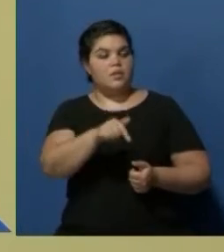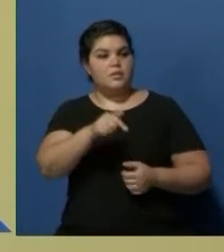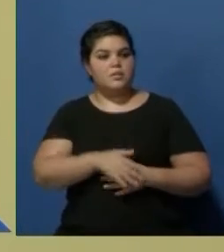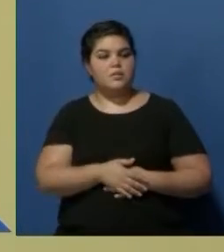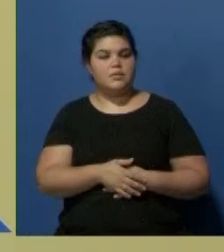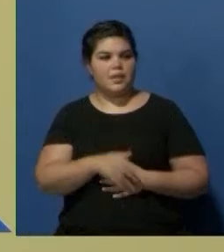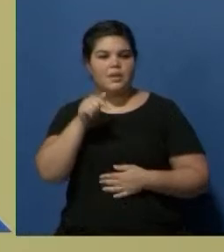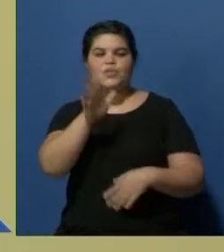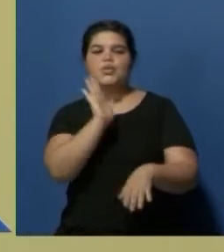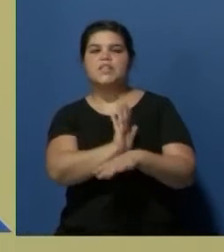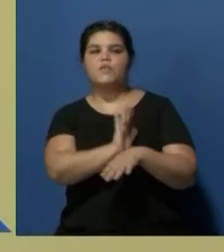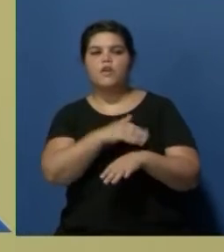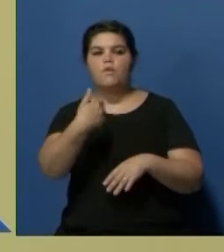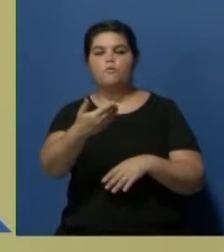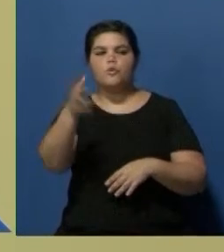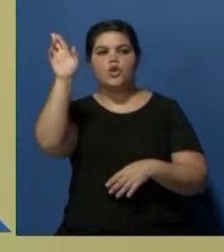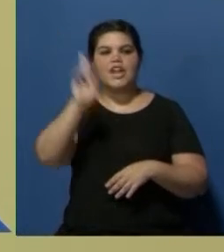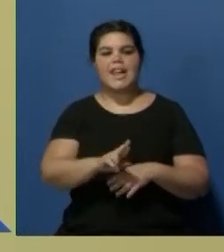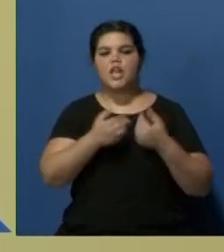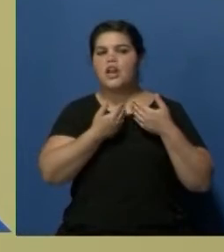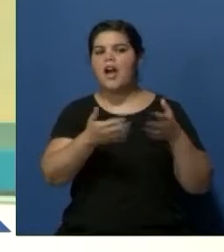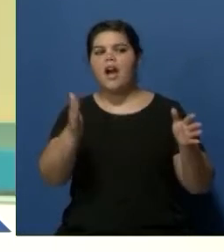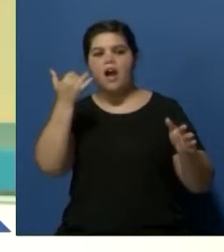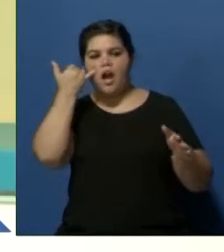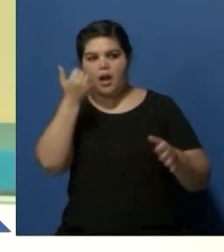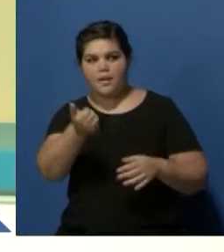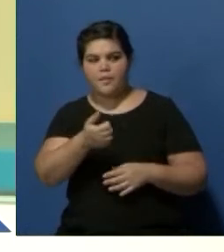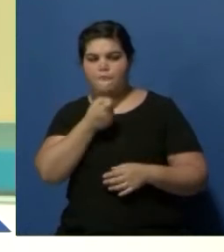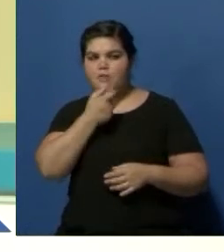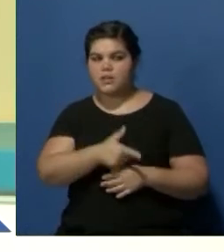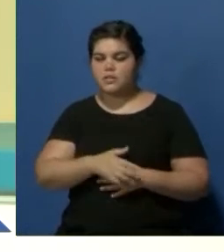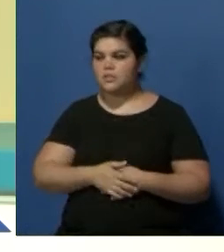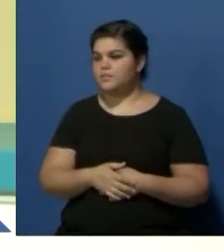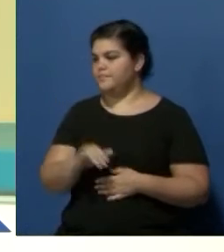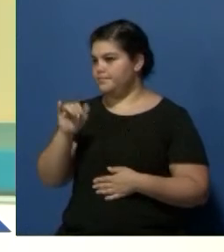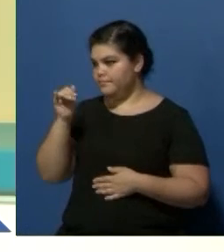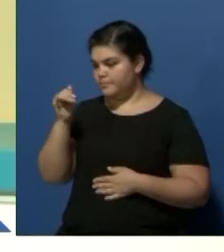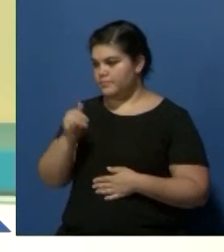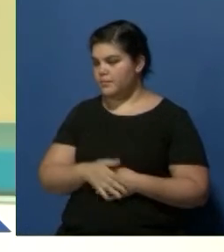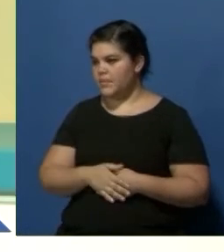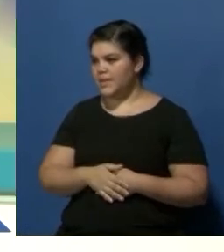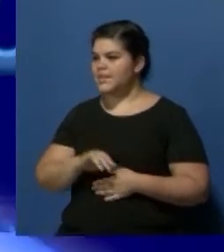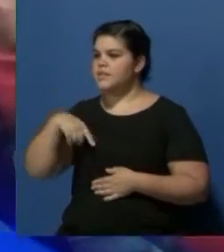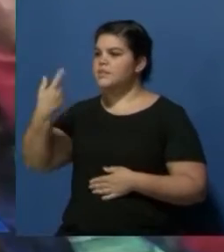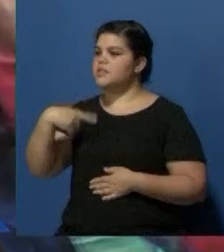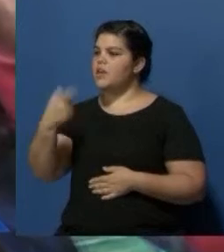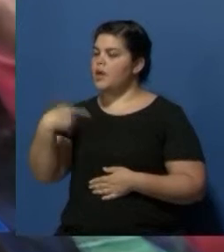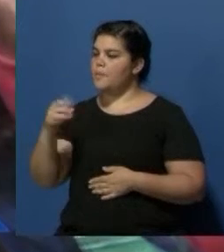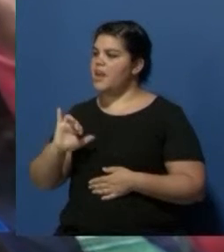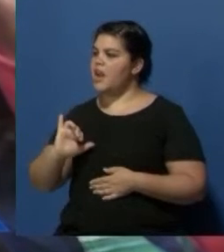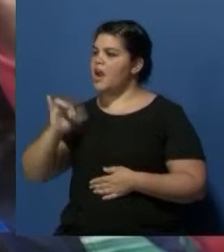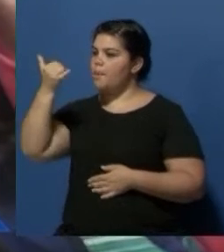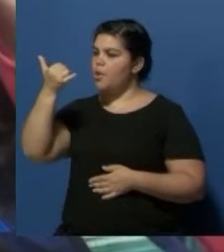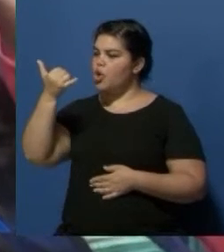puerta a nivel regional, me contabas? Sí, así es. Siempre el campeón y el